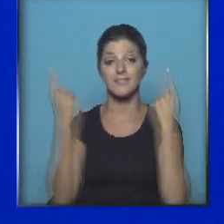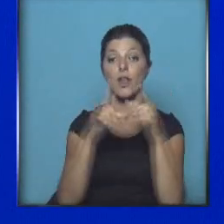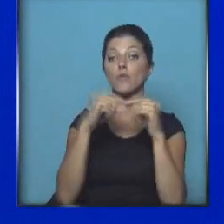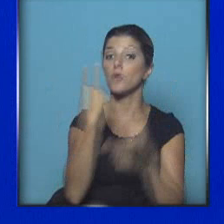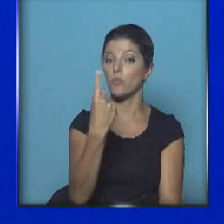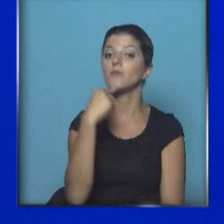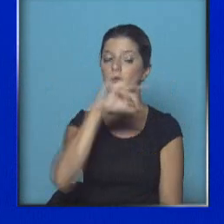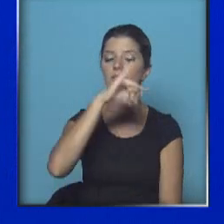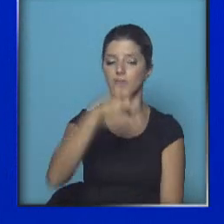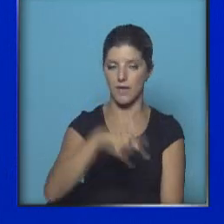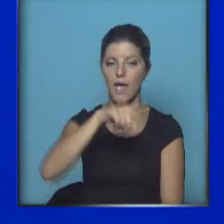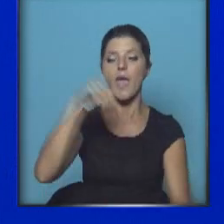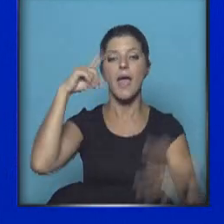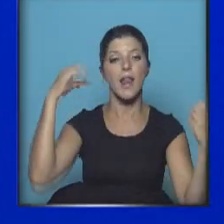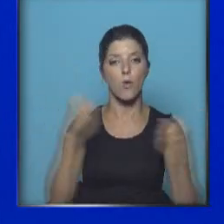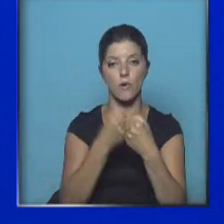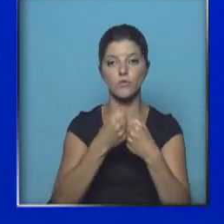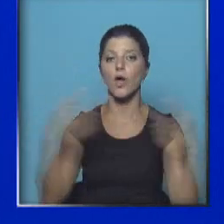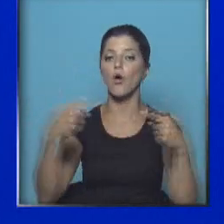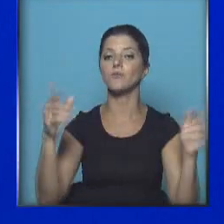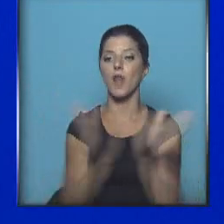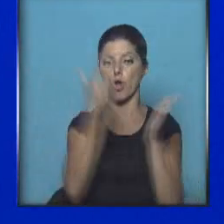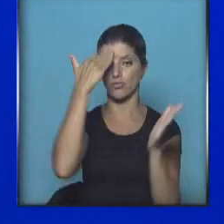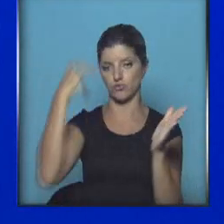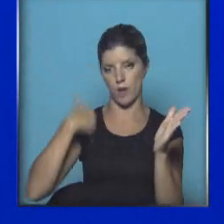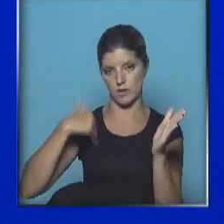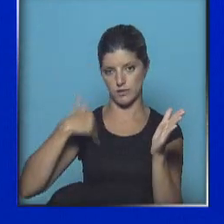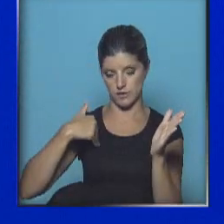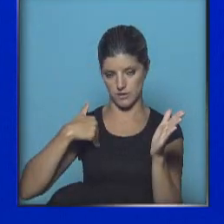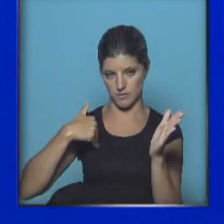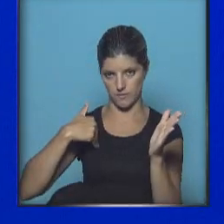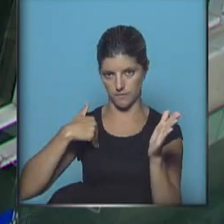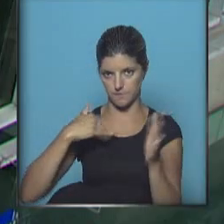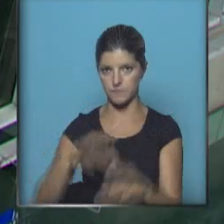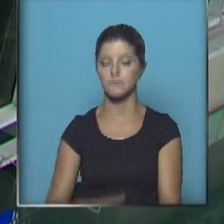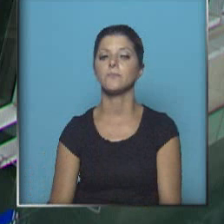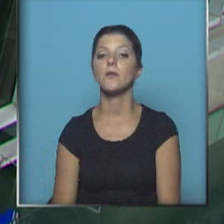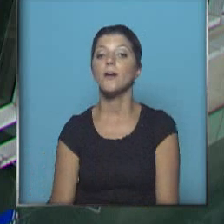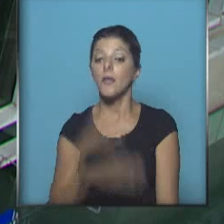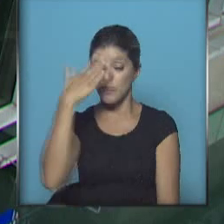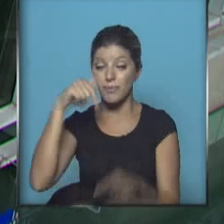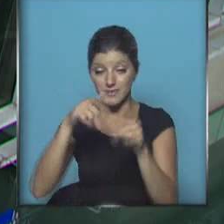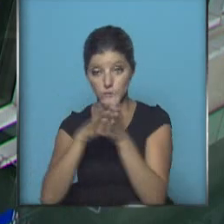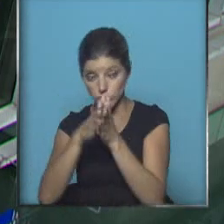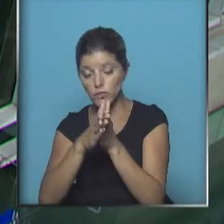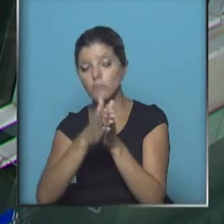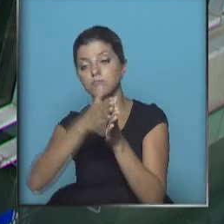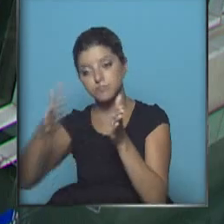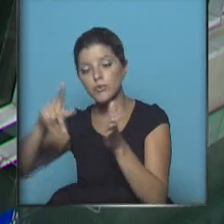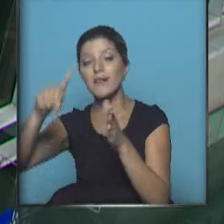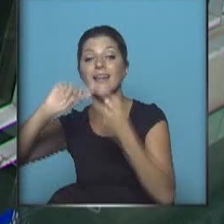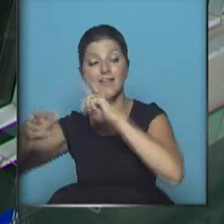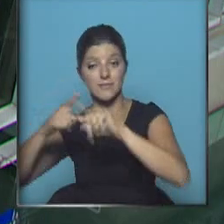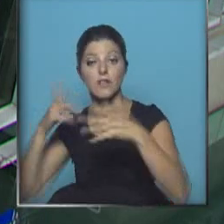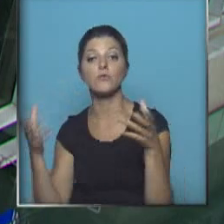dice que sí, que el memorándum es inconstitucional. Y después de eso, Timerman se reúne con la dirigencia